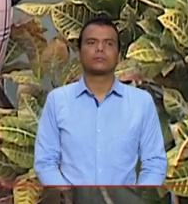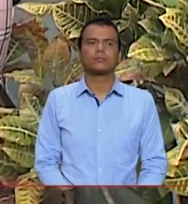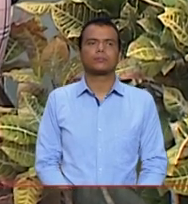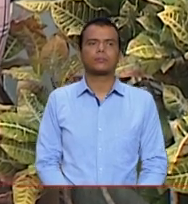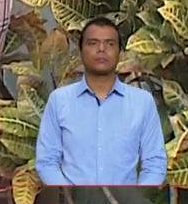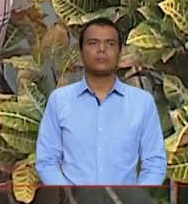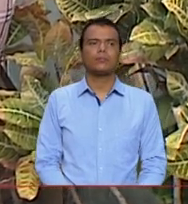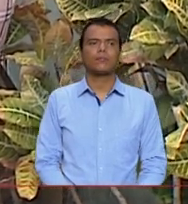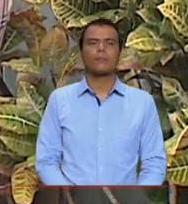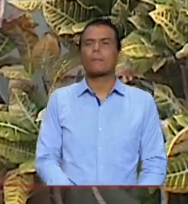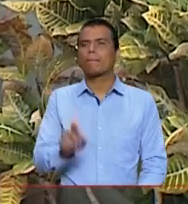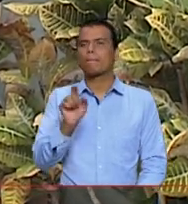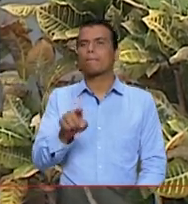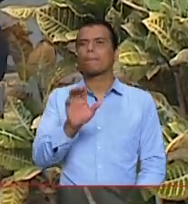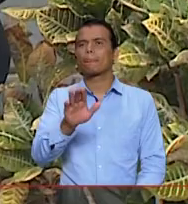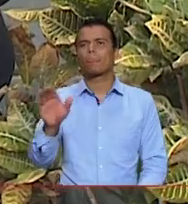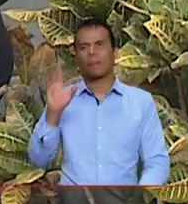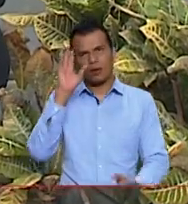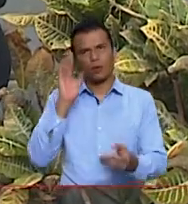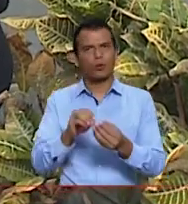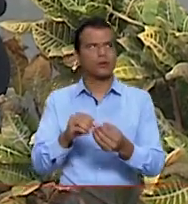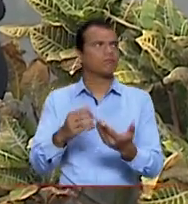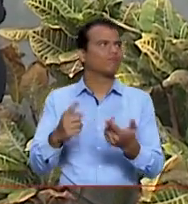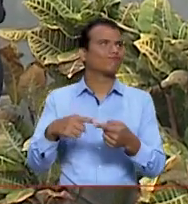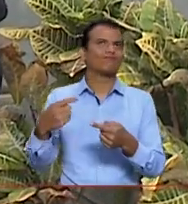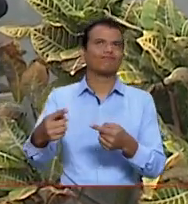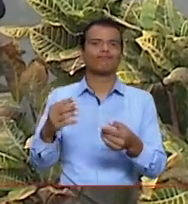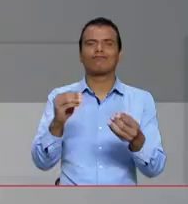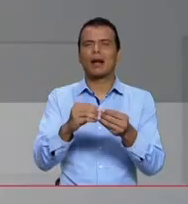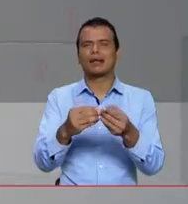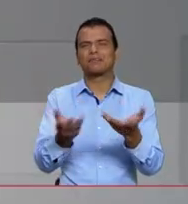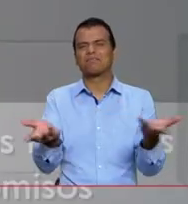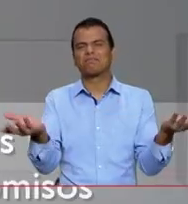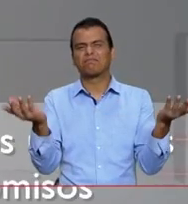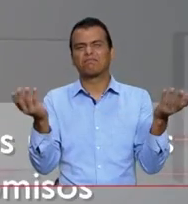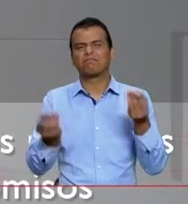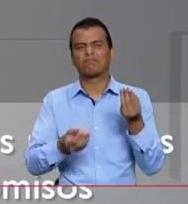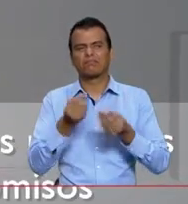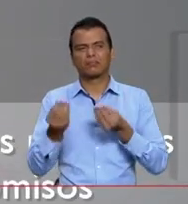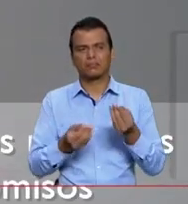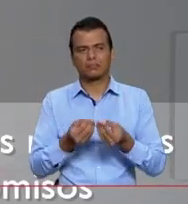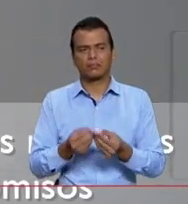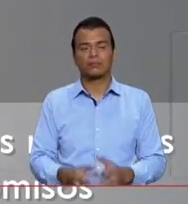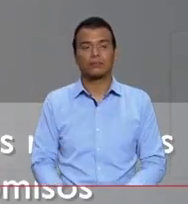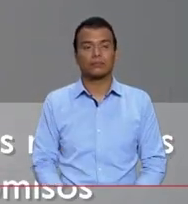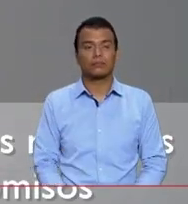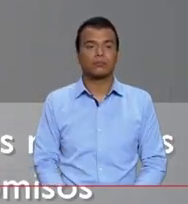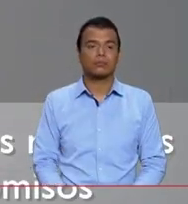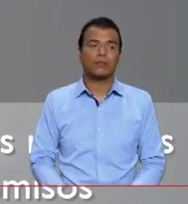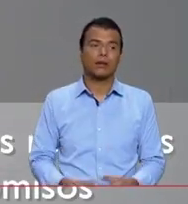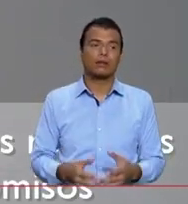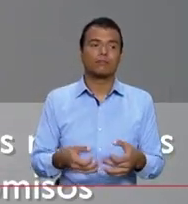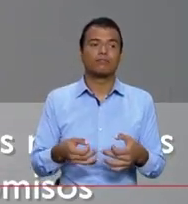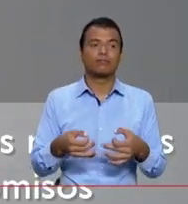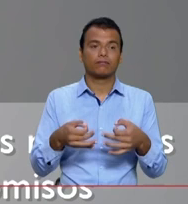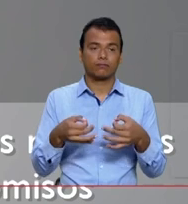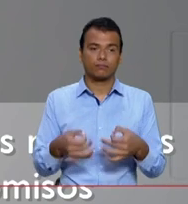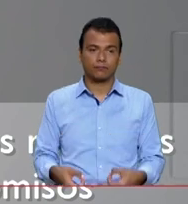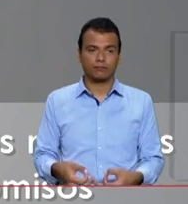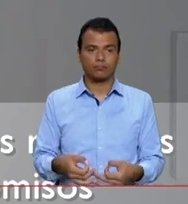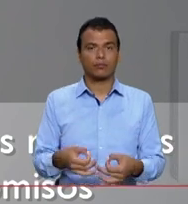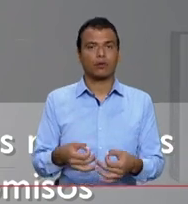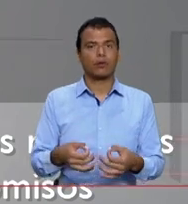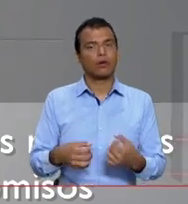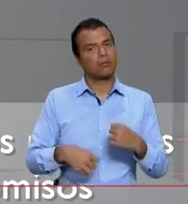Nuevamente reitero, ¿cuál sería como el compromiso, el paso a seguir, qué piensan hacer? Yo, la verdad es muy